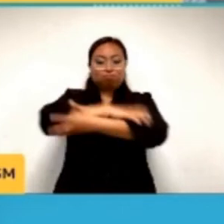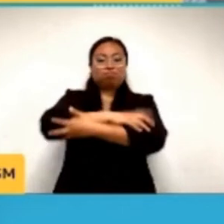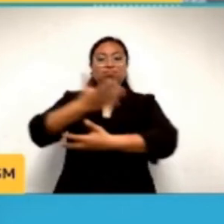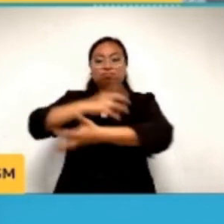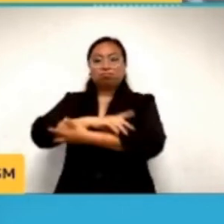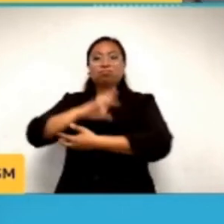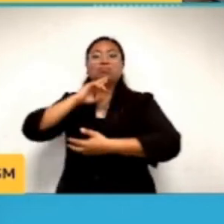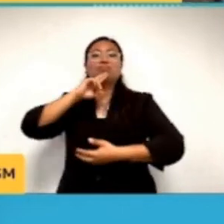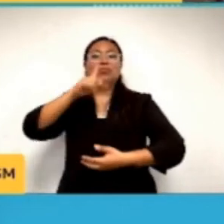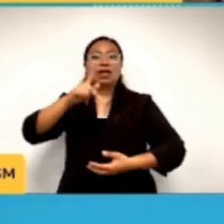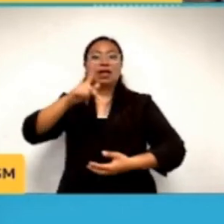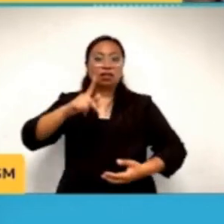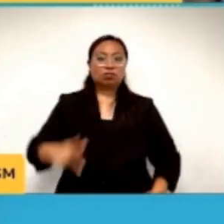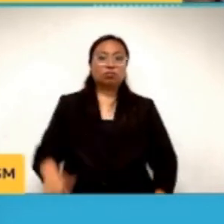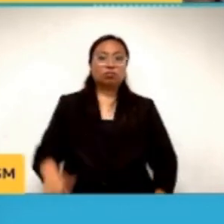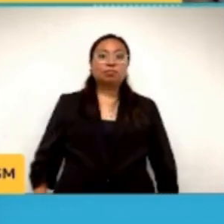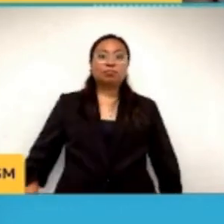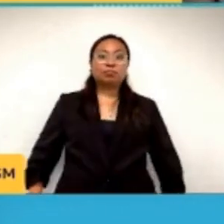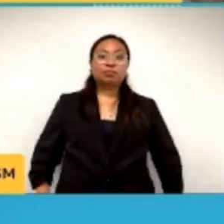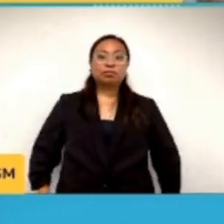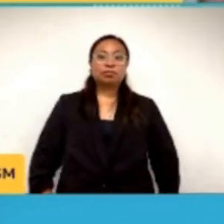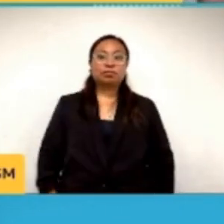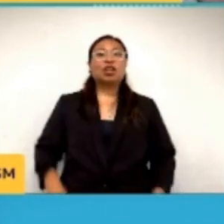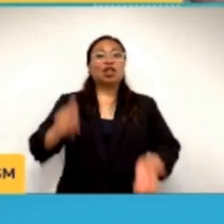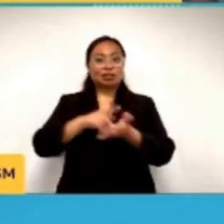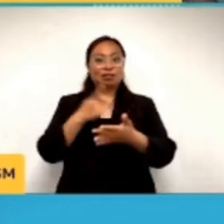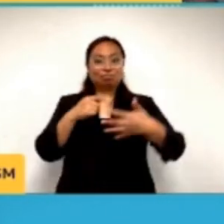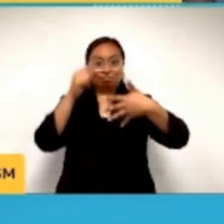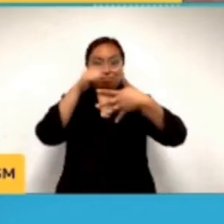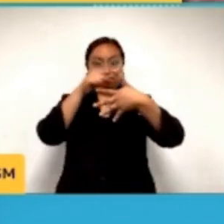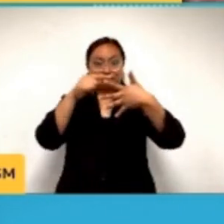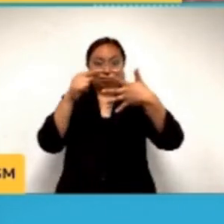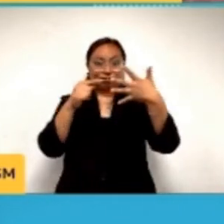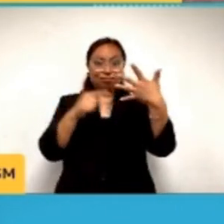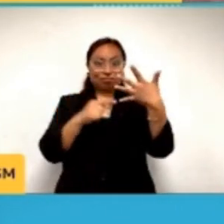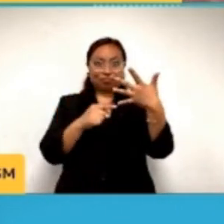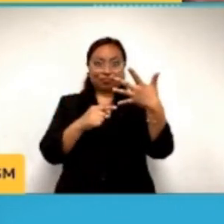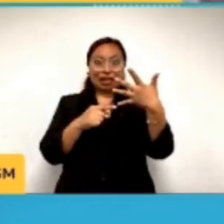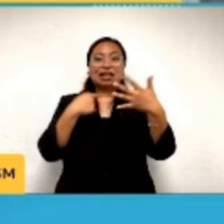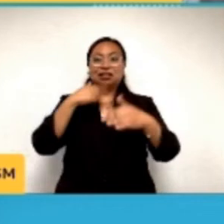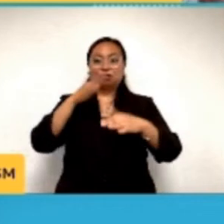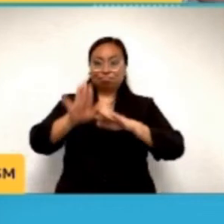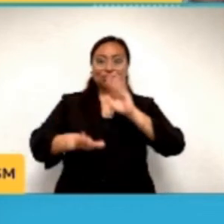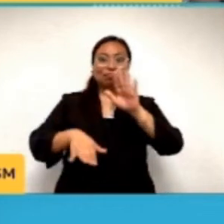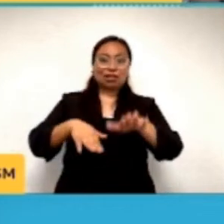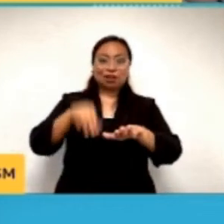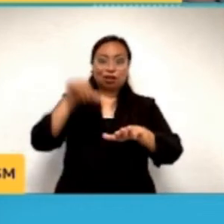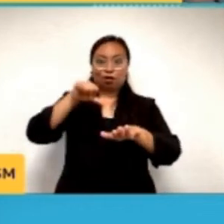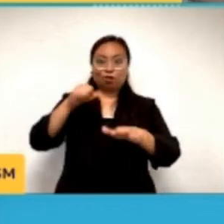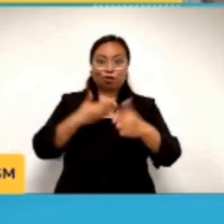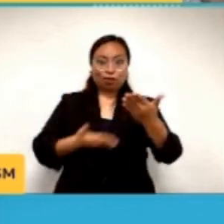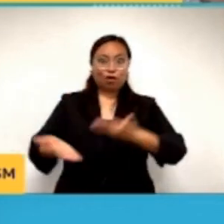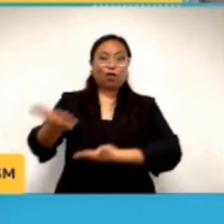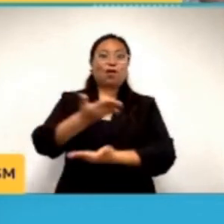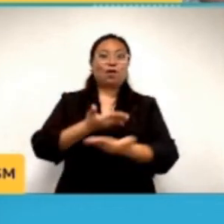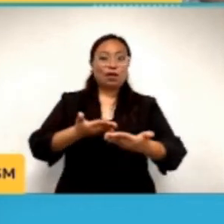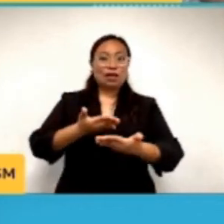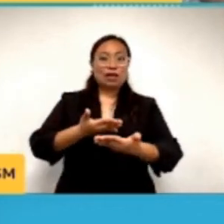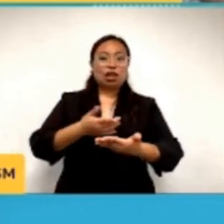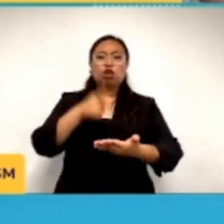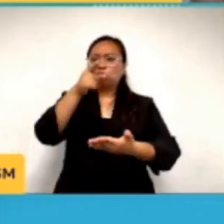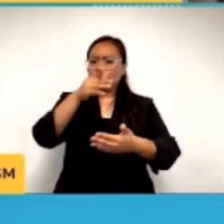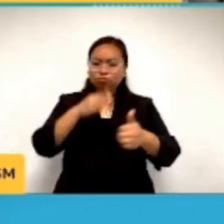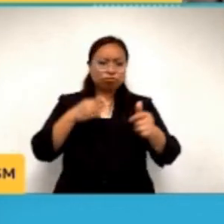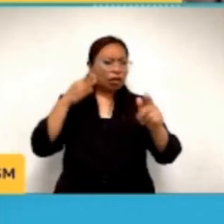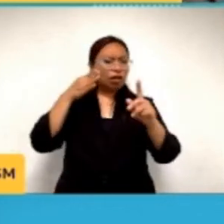querer. Y recapitulando, 5 pasos que te compartí, enfócate en un